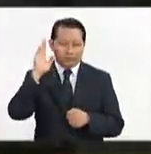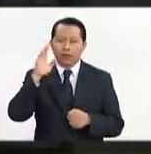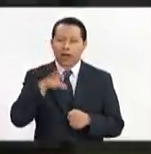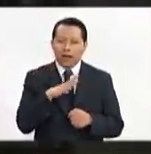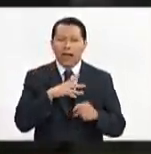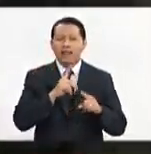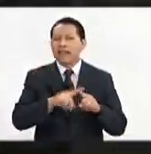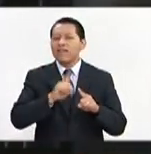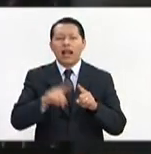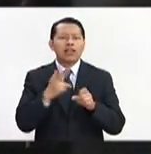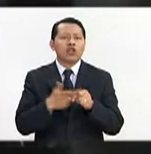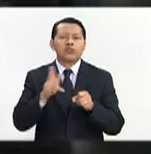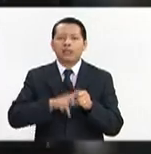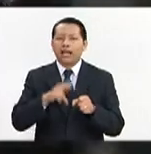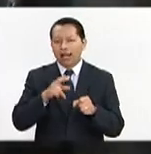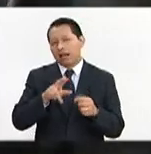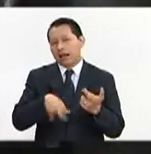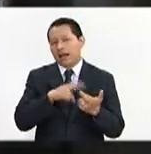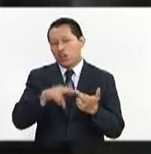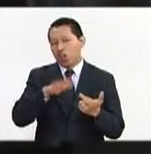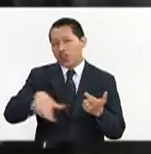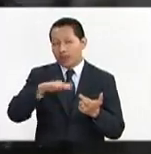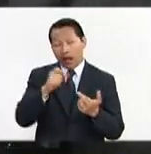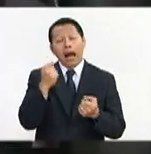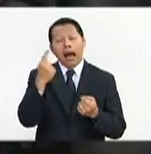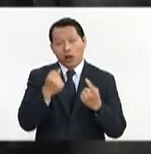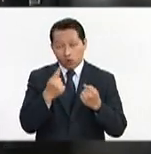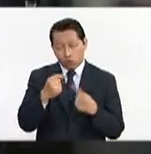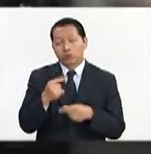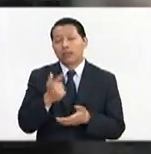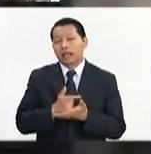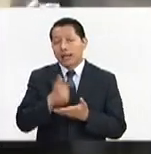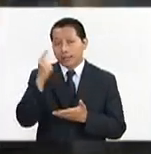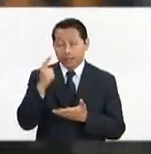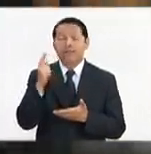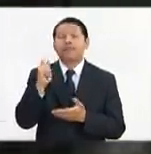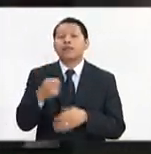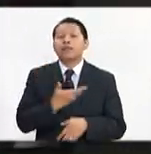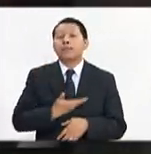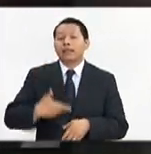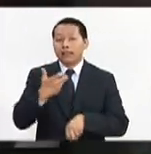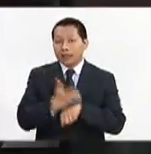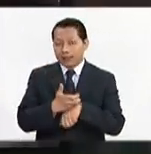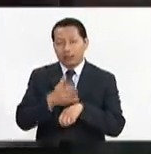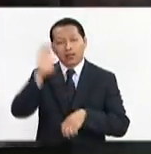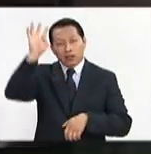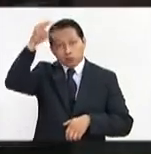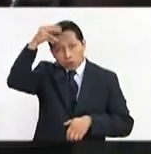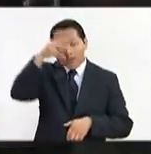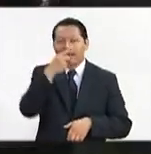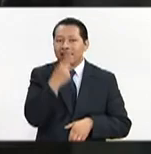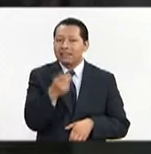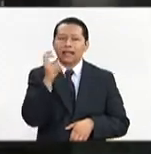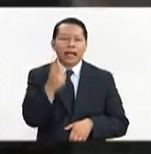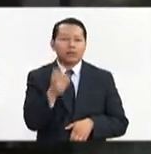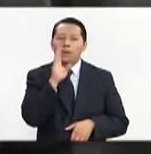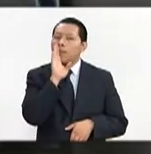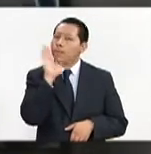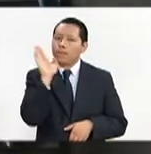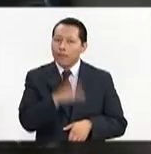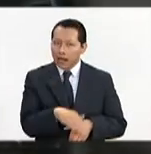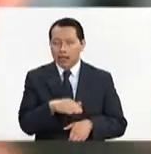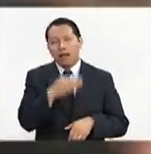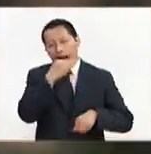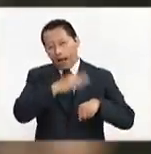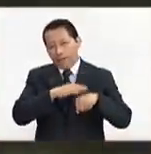encuentran en diferentes hospitales de la región, algunos de gravedad. Al respecto, el presidente de los Estados Unidos, Donald Trump, condenó el ataque e hizo un llamado